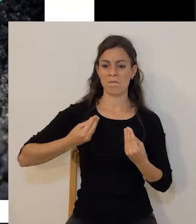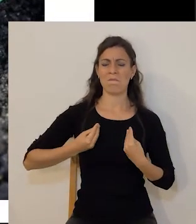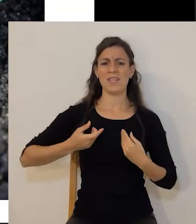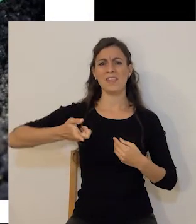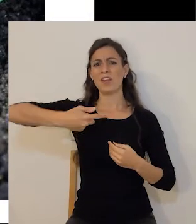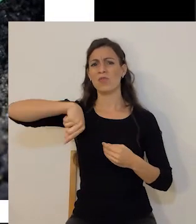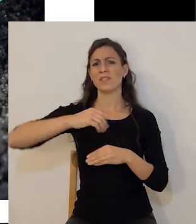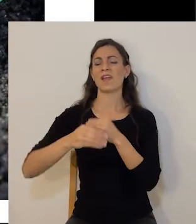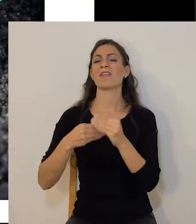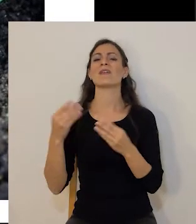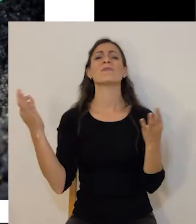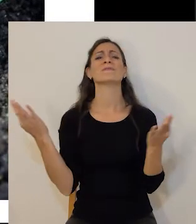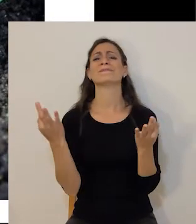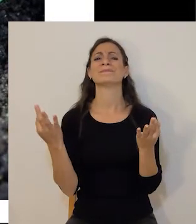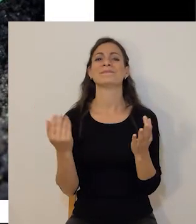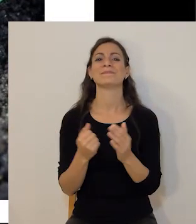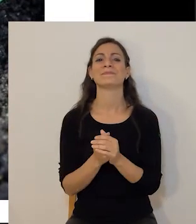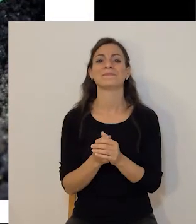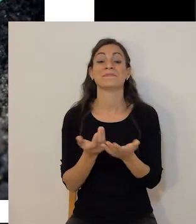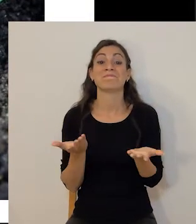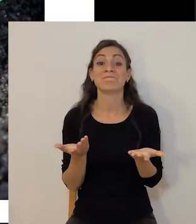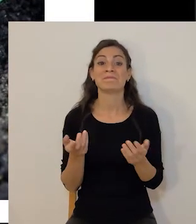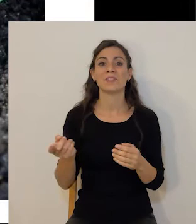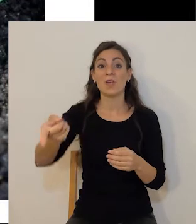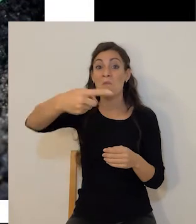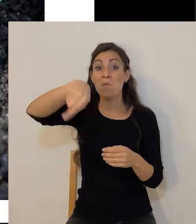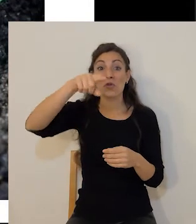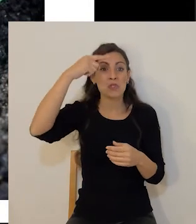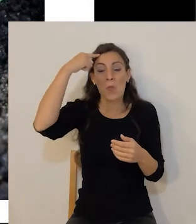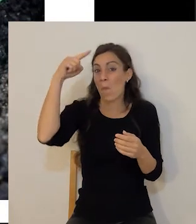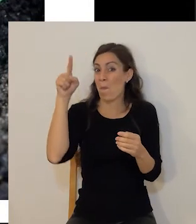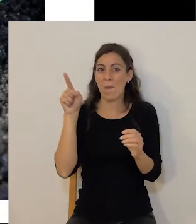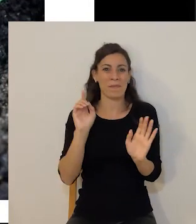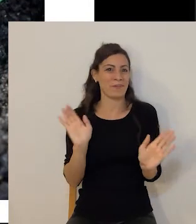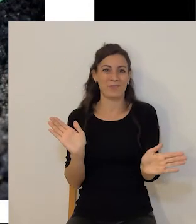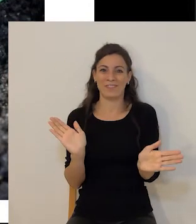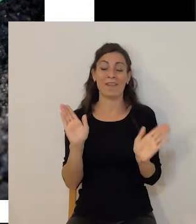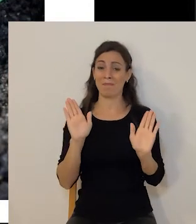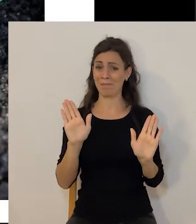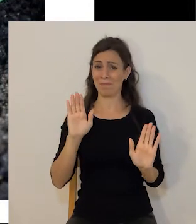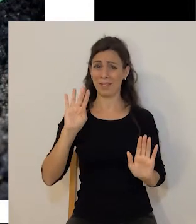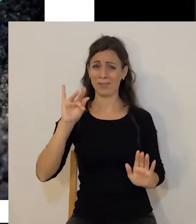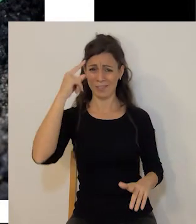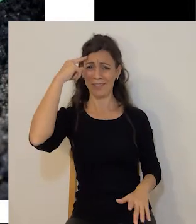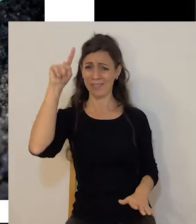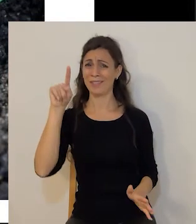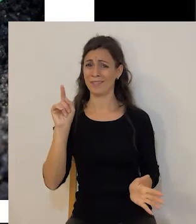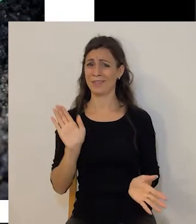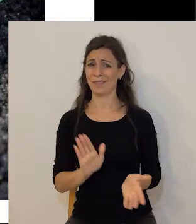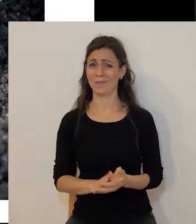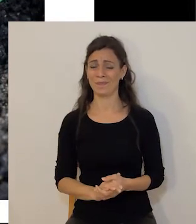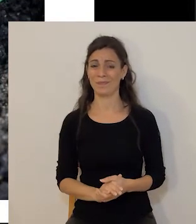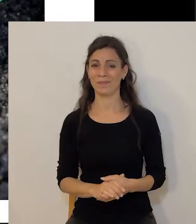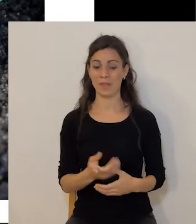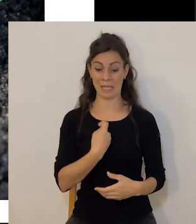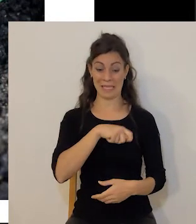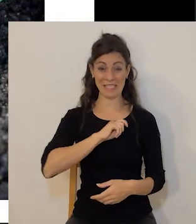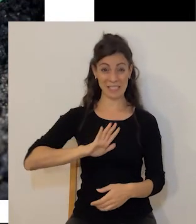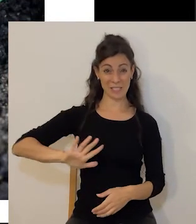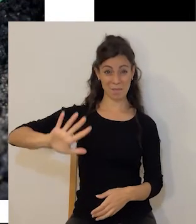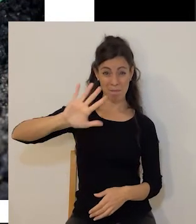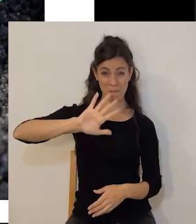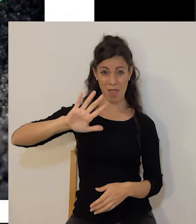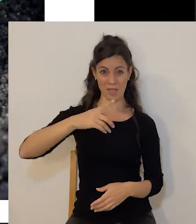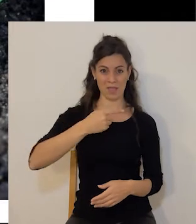hacemos? Pues no lo sé vosotros y vosotras lo que haréis, pero lo que sí sé es que España,